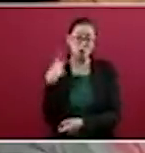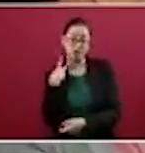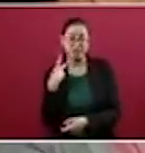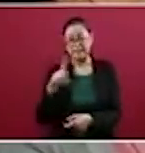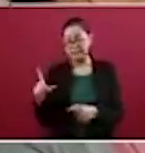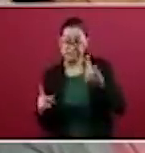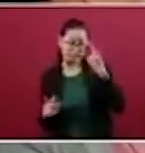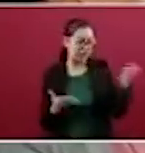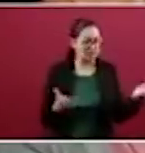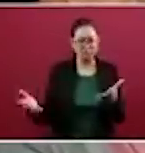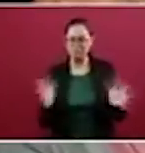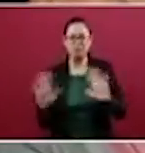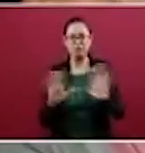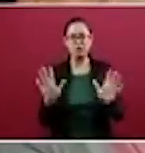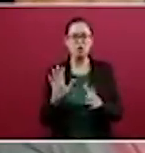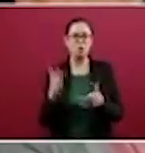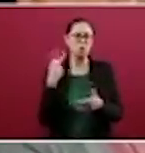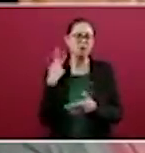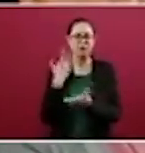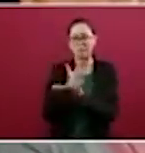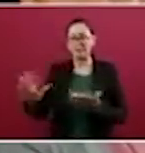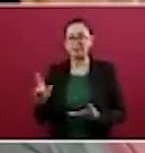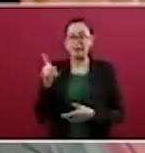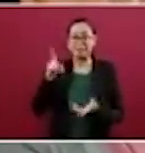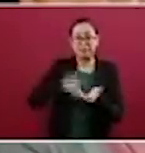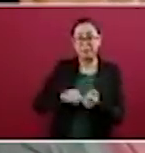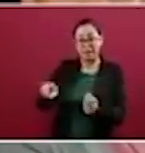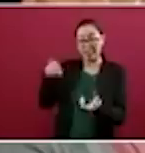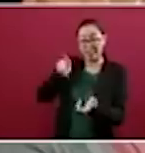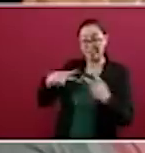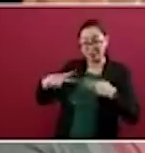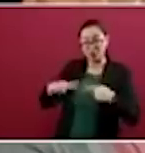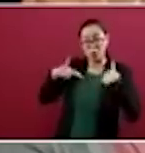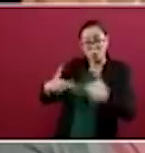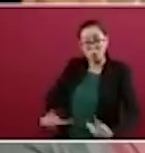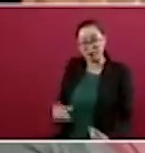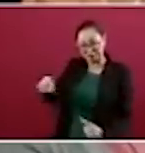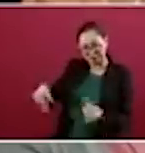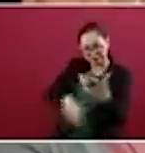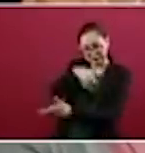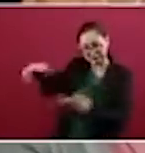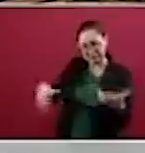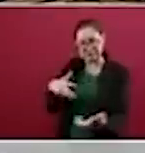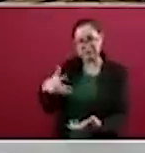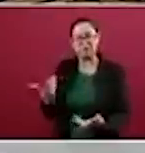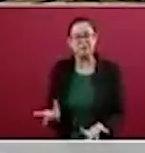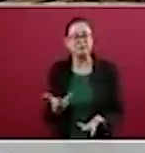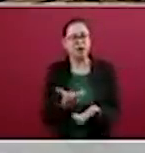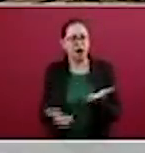tema de crisis humanitaria. ¿Usted qué podría decirle a los venezolanos que